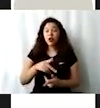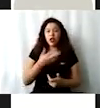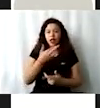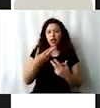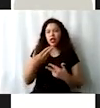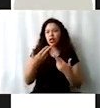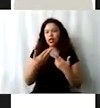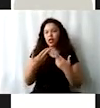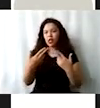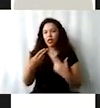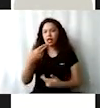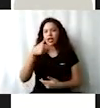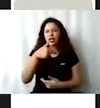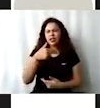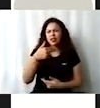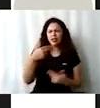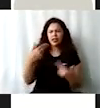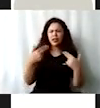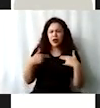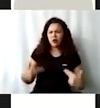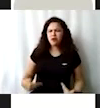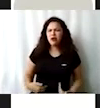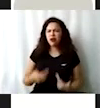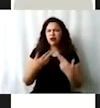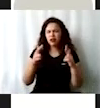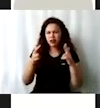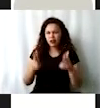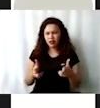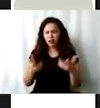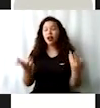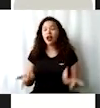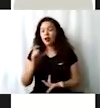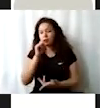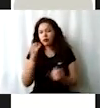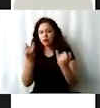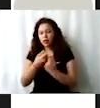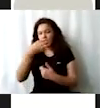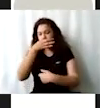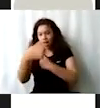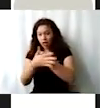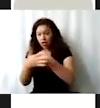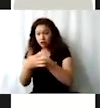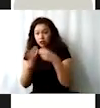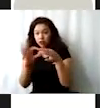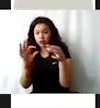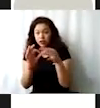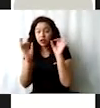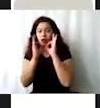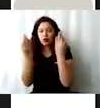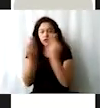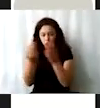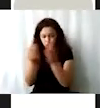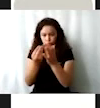más adelante también se los voy a mencionar, es quien es el encargado de hacerles saber en cursos formales,